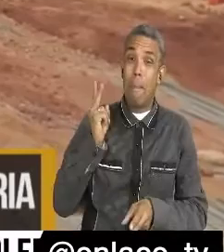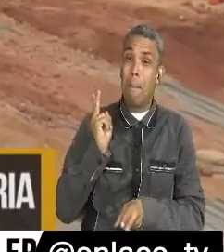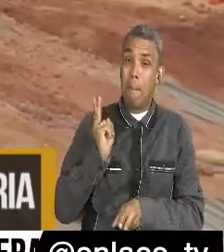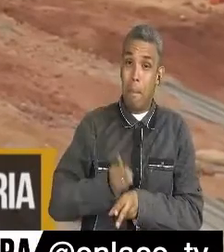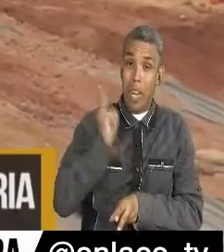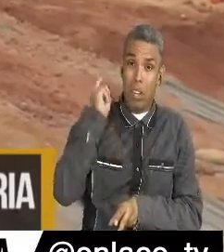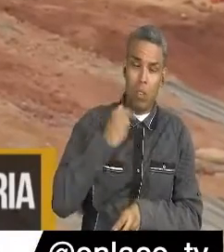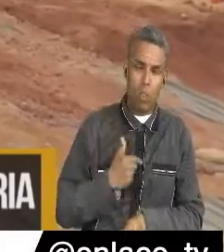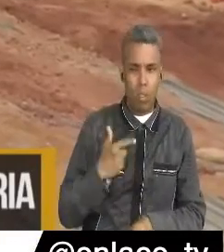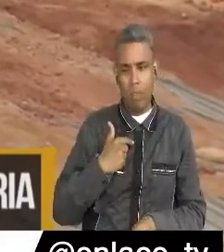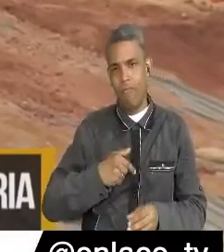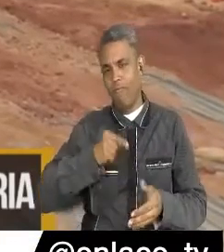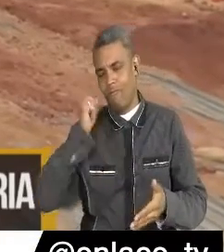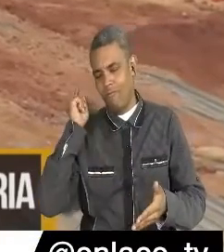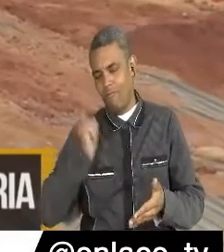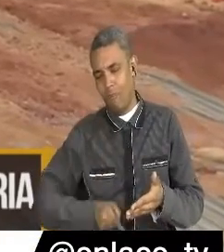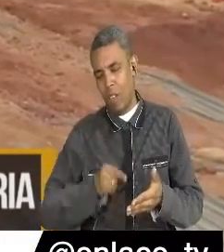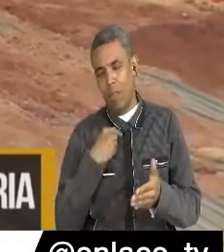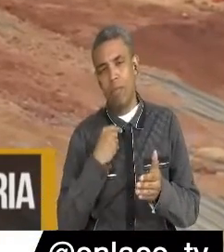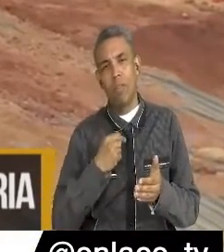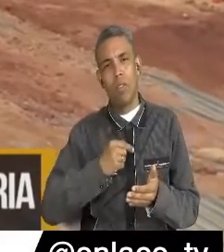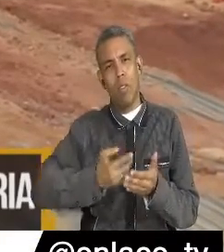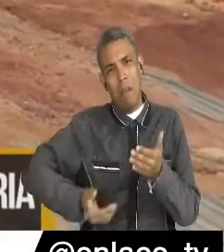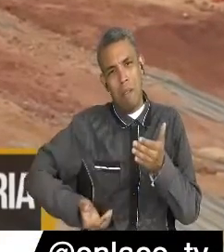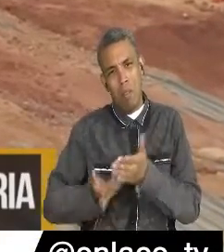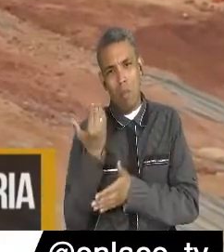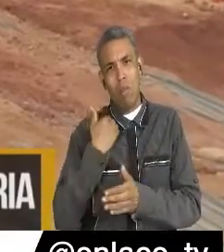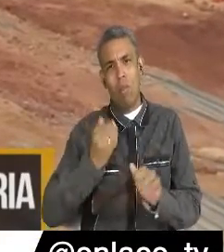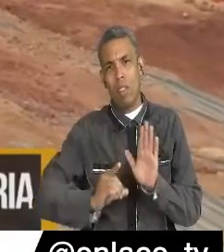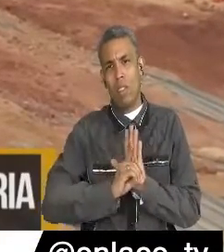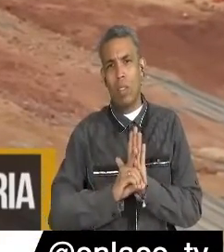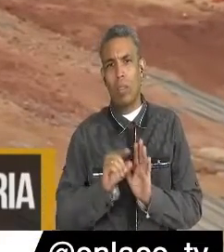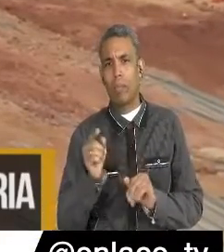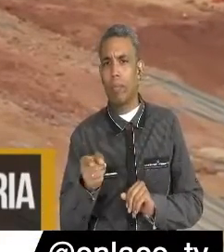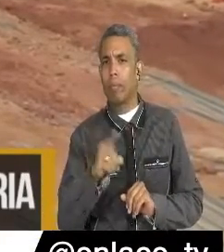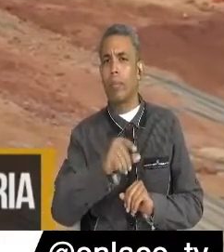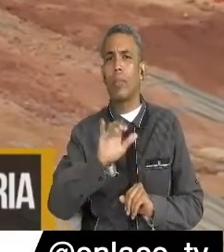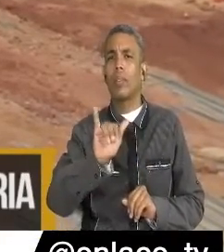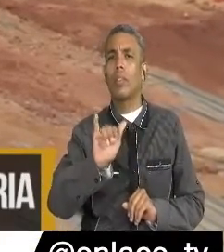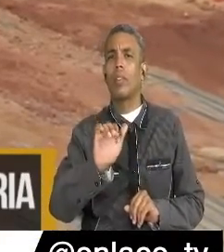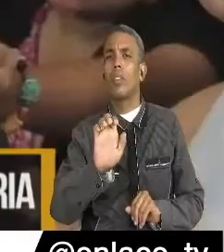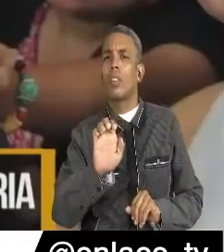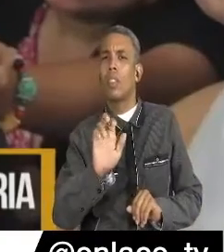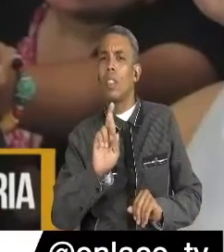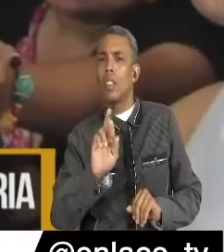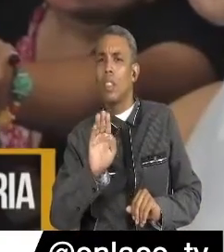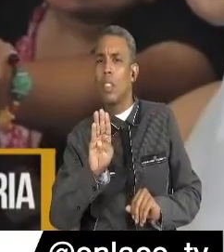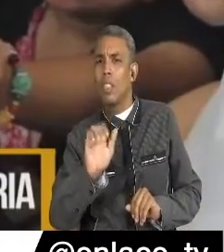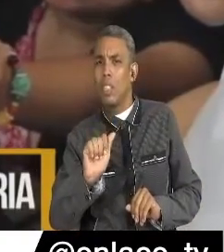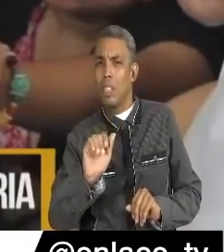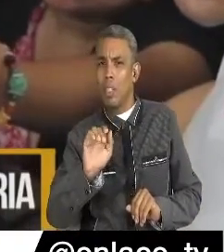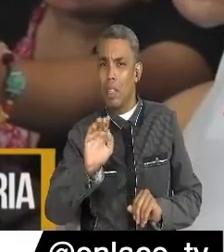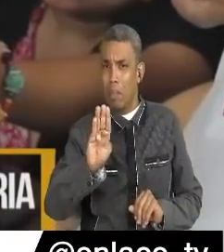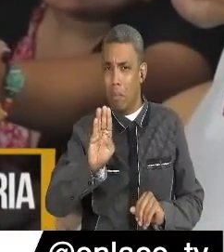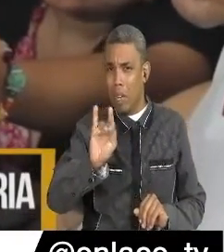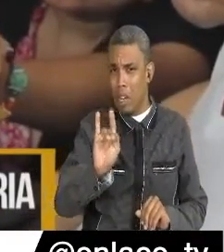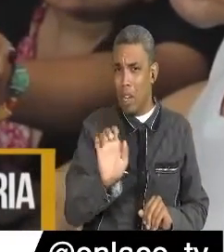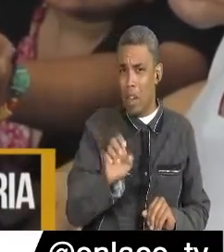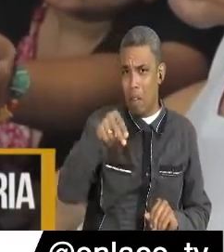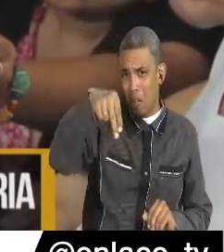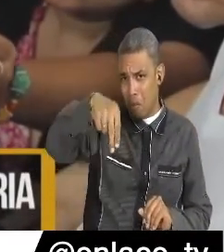momento a Hierbabuena, porque Hierbabuena está cerrada, y su duración de vida será